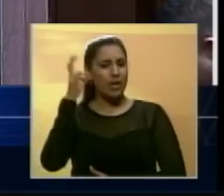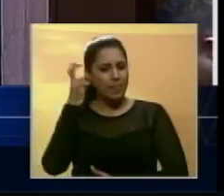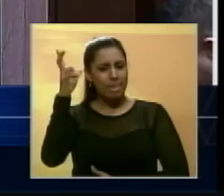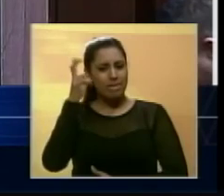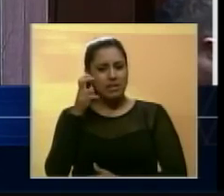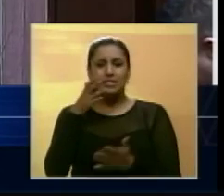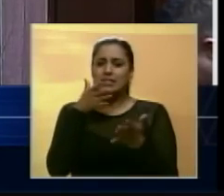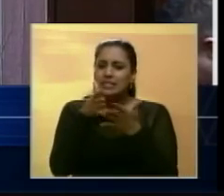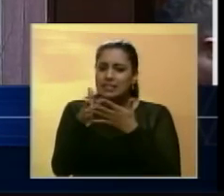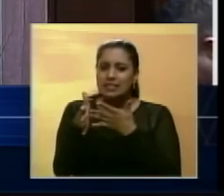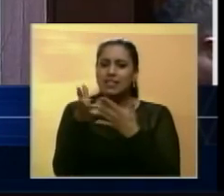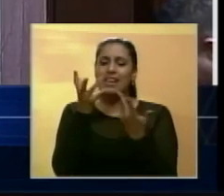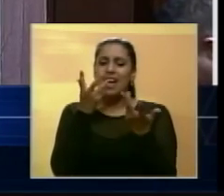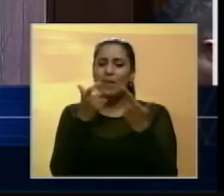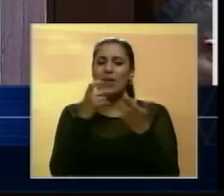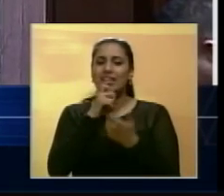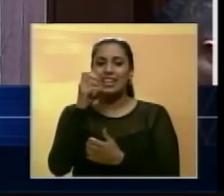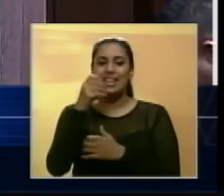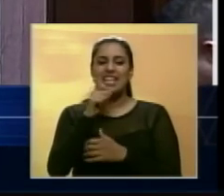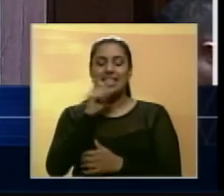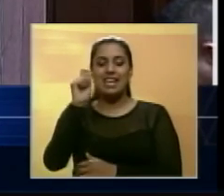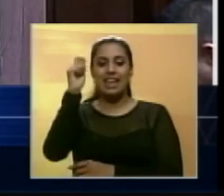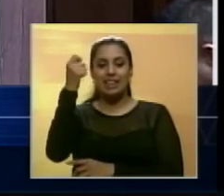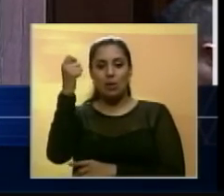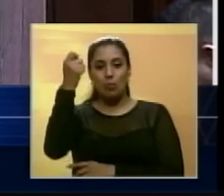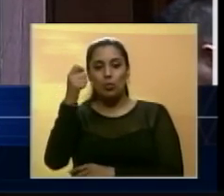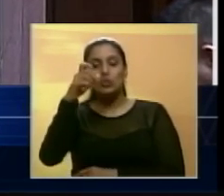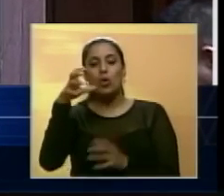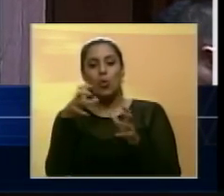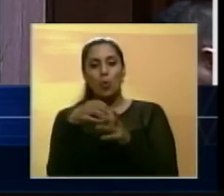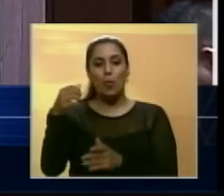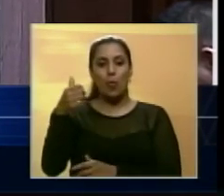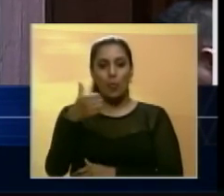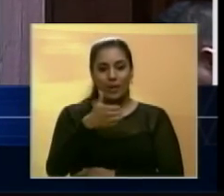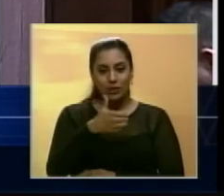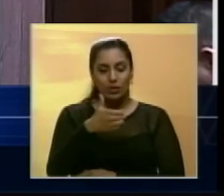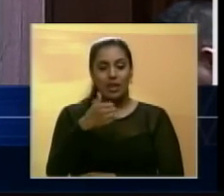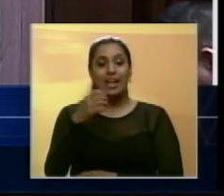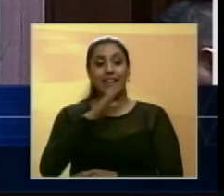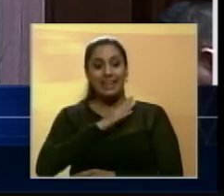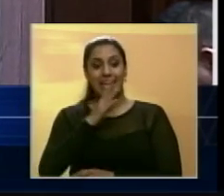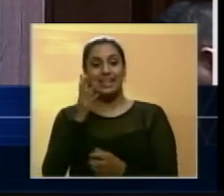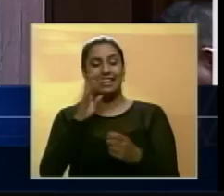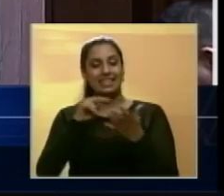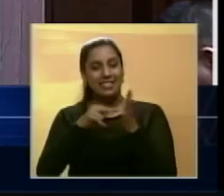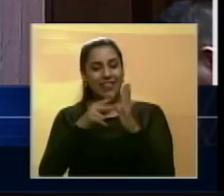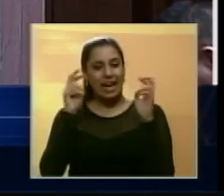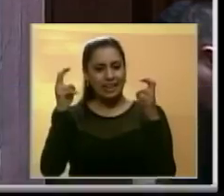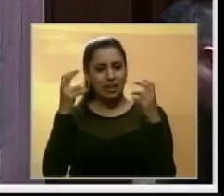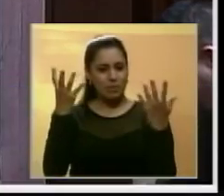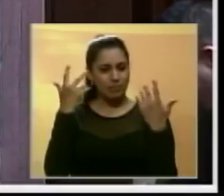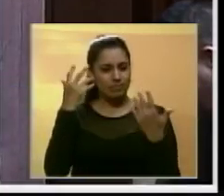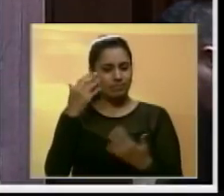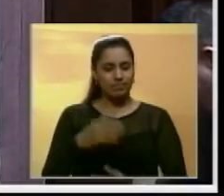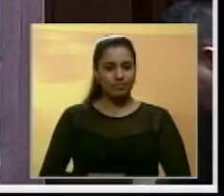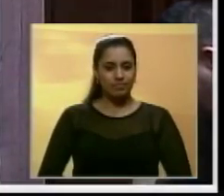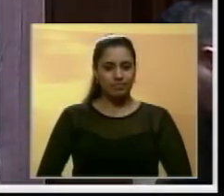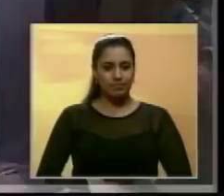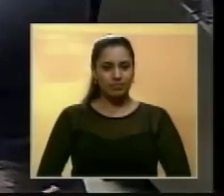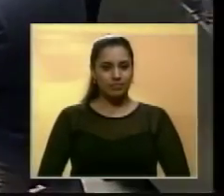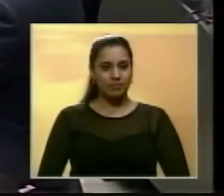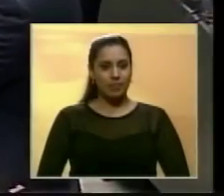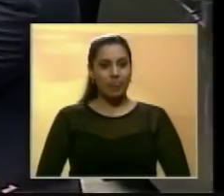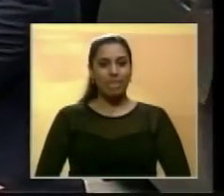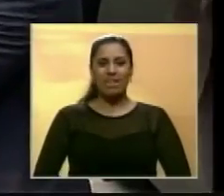la intervención del diputado de la Mesa de la Unidad Democrática, Robert Alcalá, en la cual se refería al tema. Escuchemos.